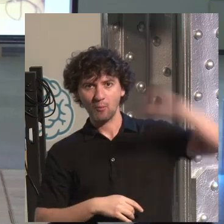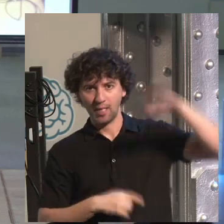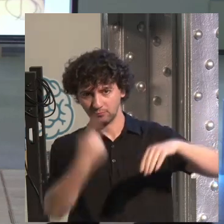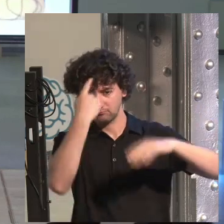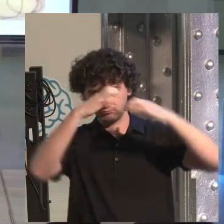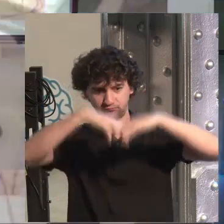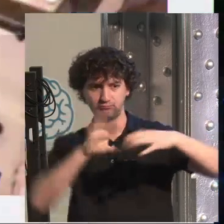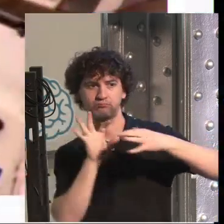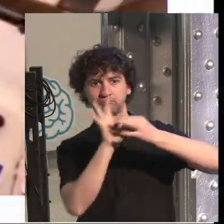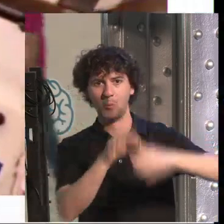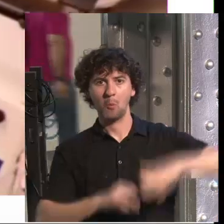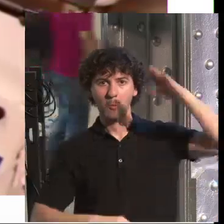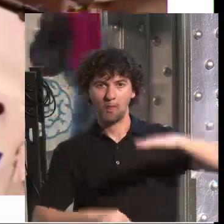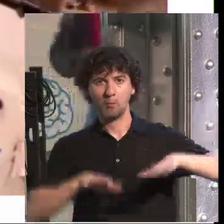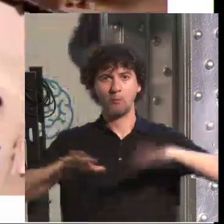Here we go.